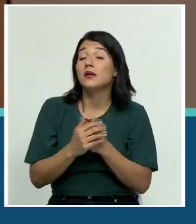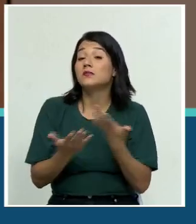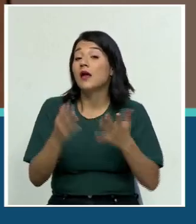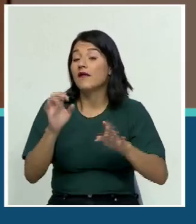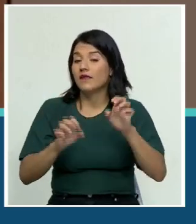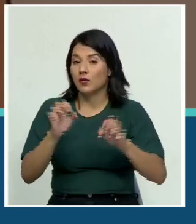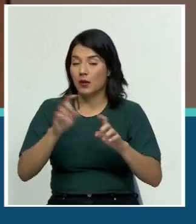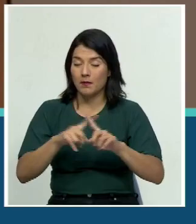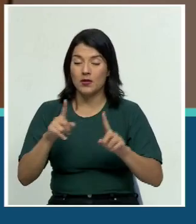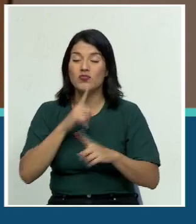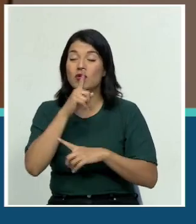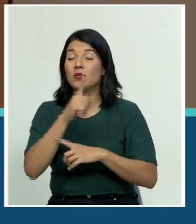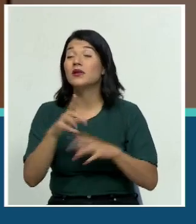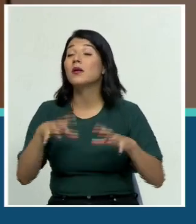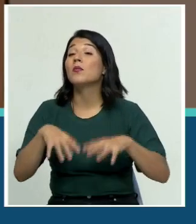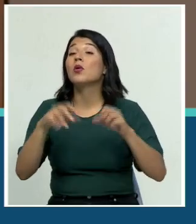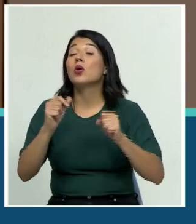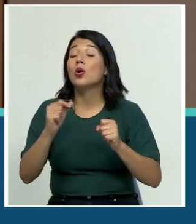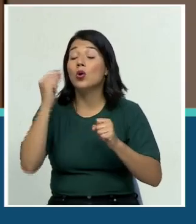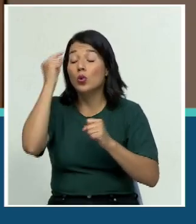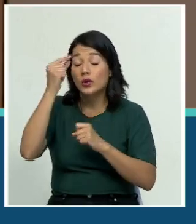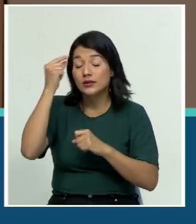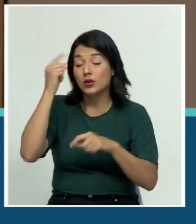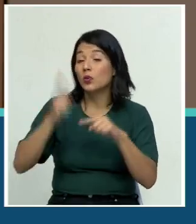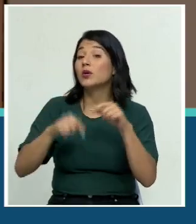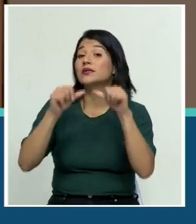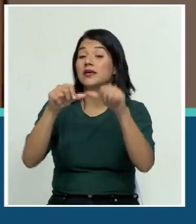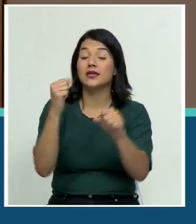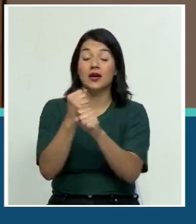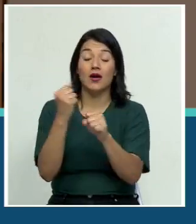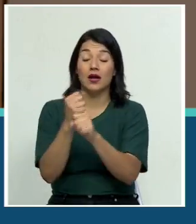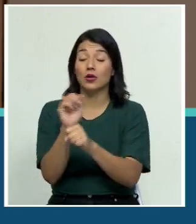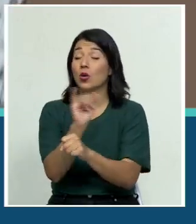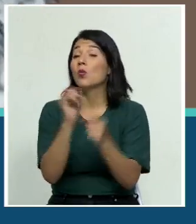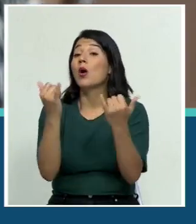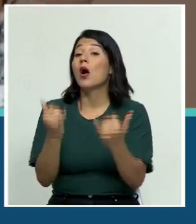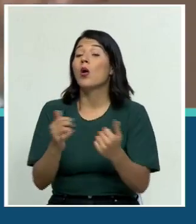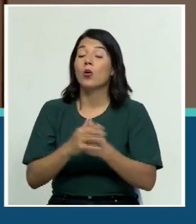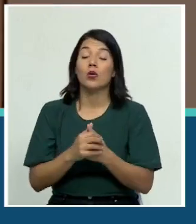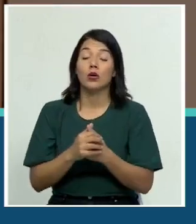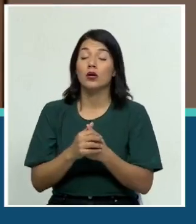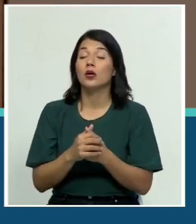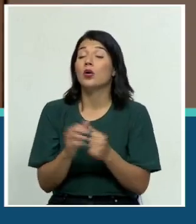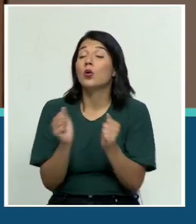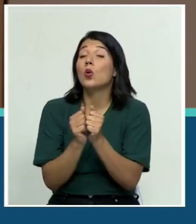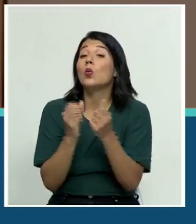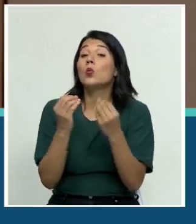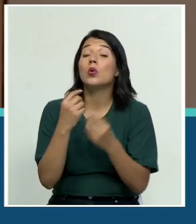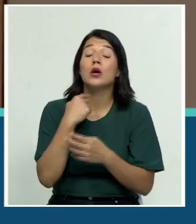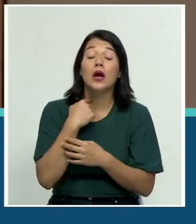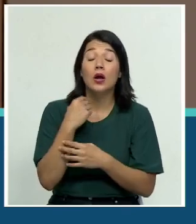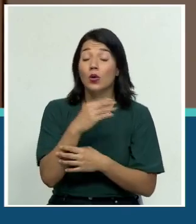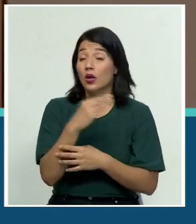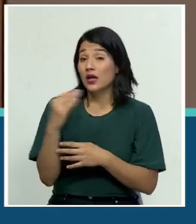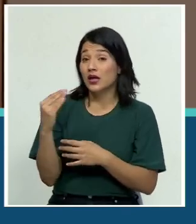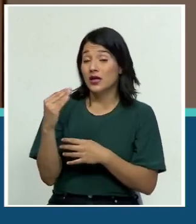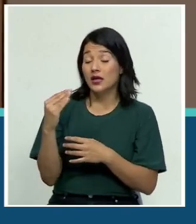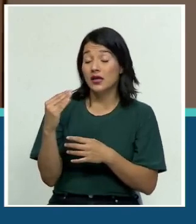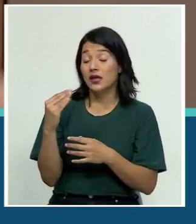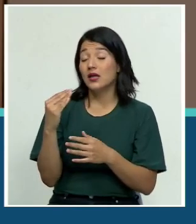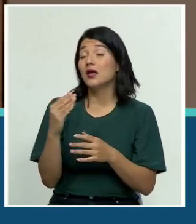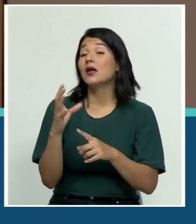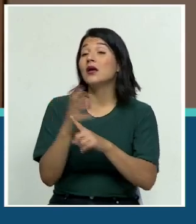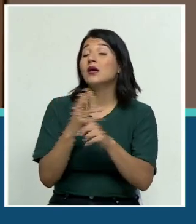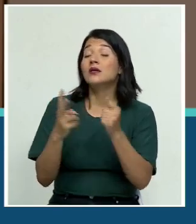Lo cierto es que el Poder Judicial tampoco puede seguir trabajando como está trabajando, con costos altísimos y con un rendimiento que cada vez va para peor y para